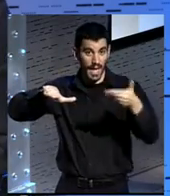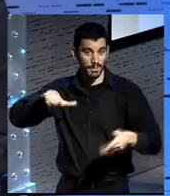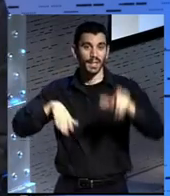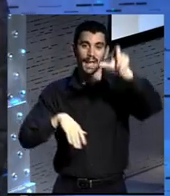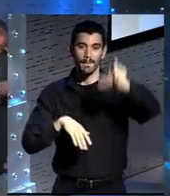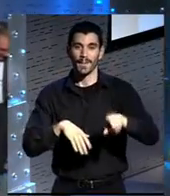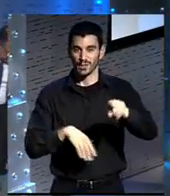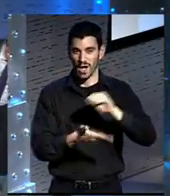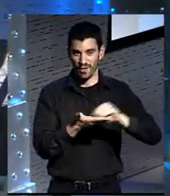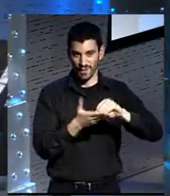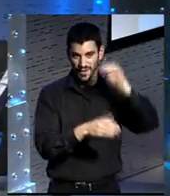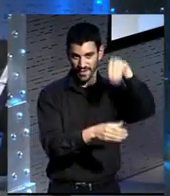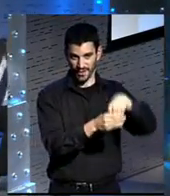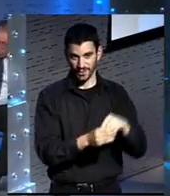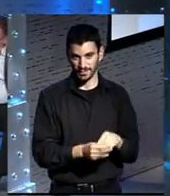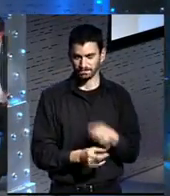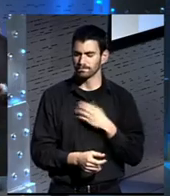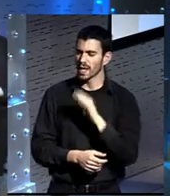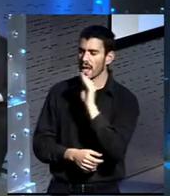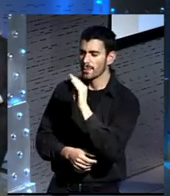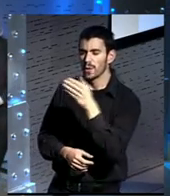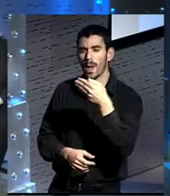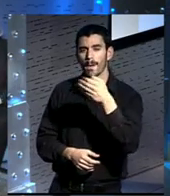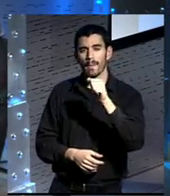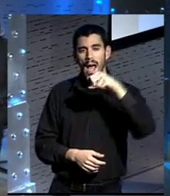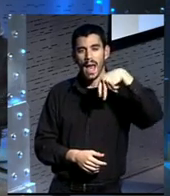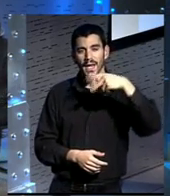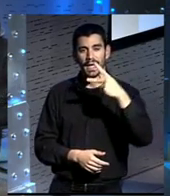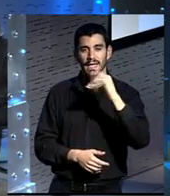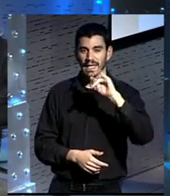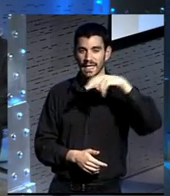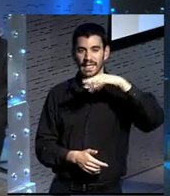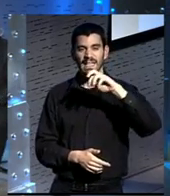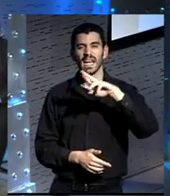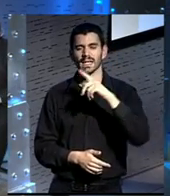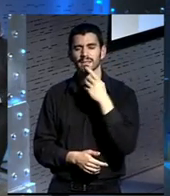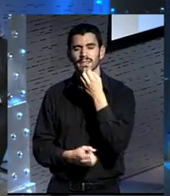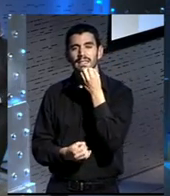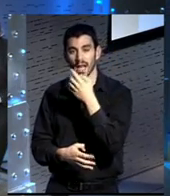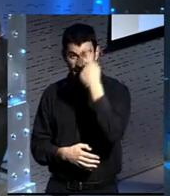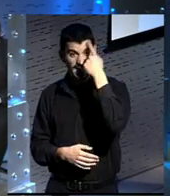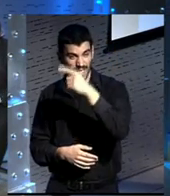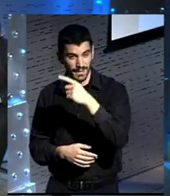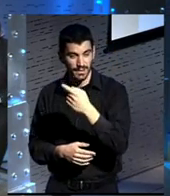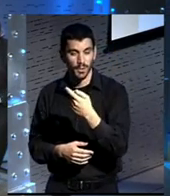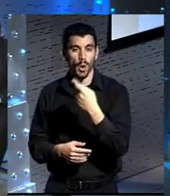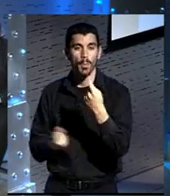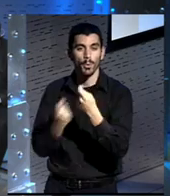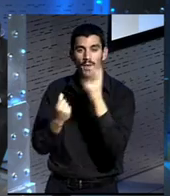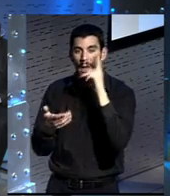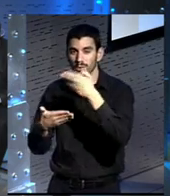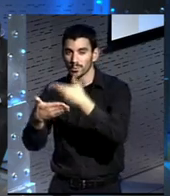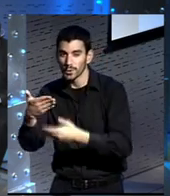banco. En el caso de Bankinter, ¿sois capaces de cuantificar de dónde llegan los nuevos clientes? Bueno, es verdad y que el marketing